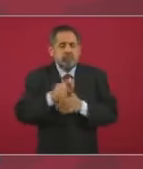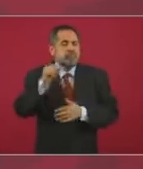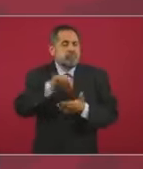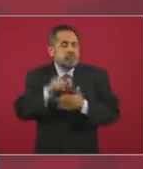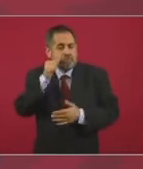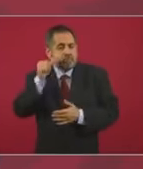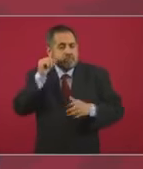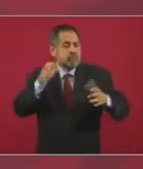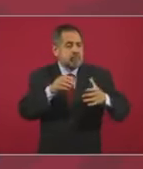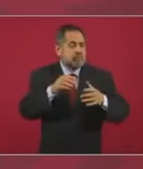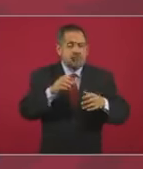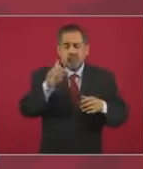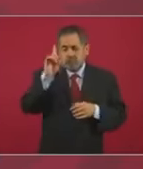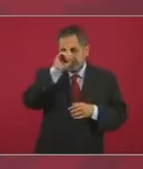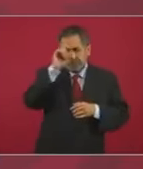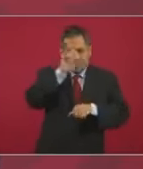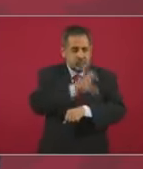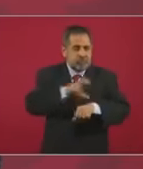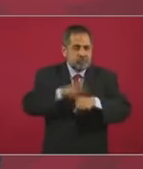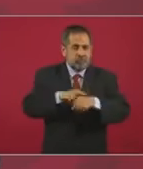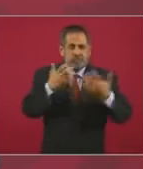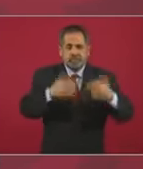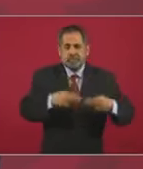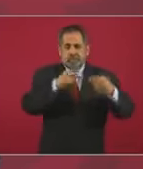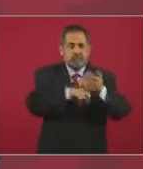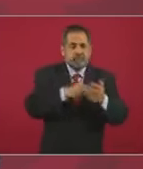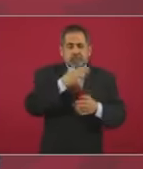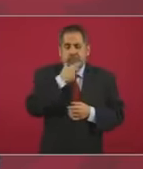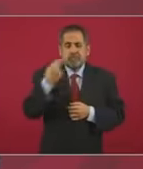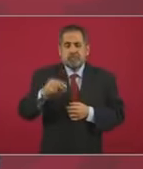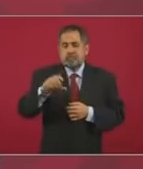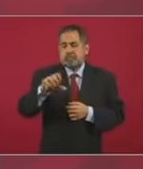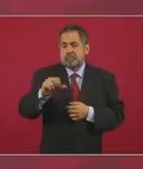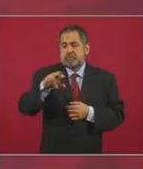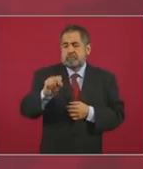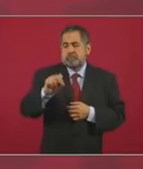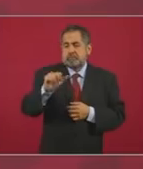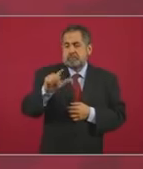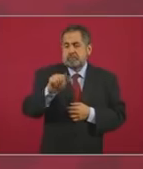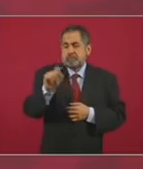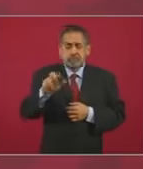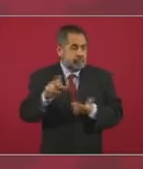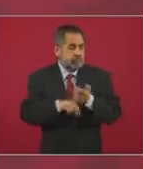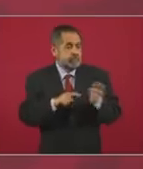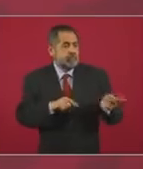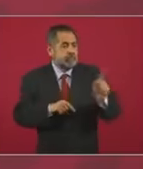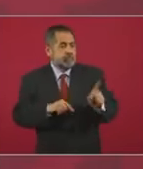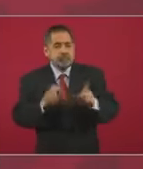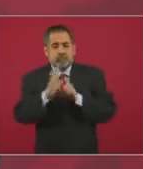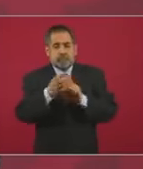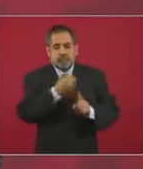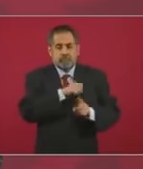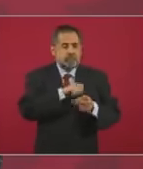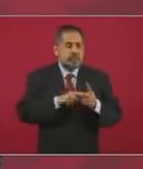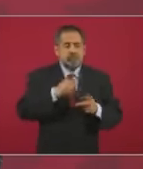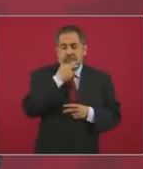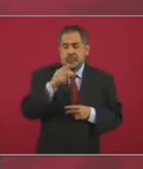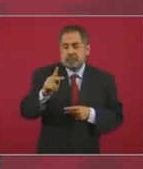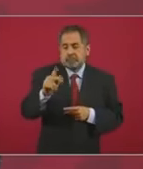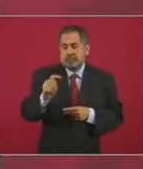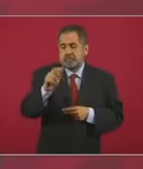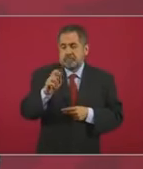con el Consejo Coordinador Empresarial, con su presidente Carlos Salazar, con su presidente de Comisión de Salud, Patrick Devlin,